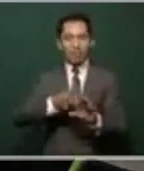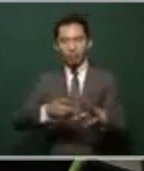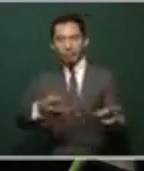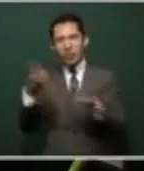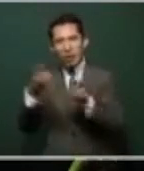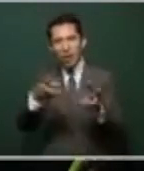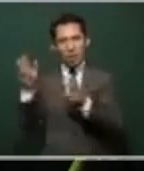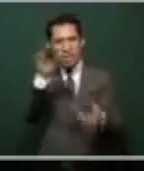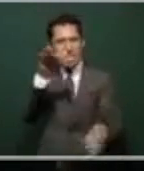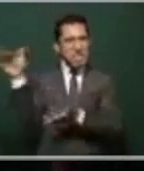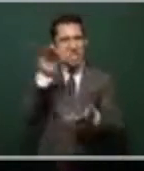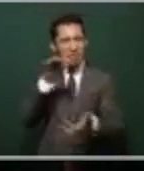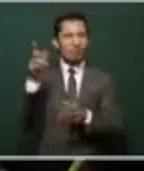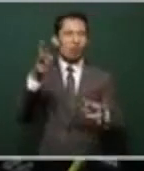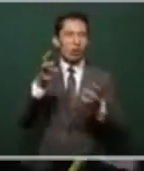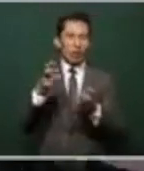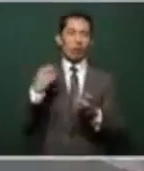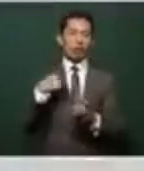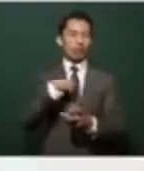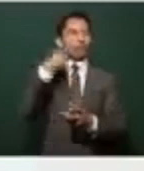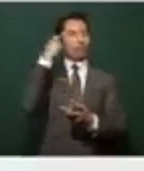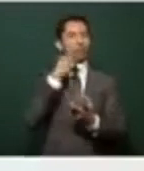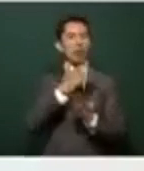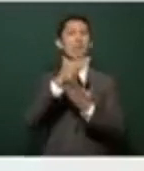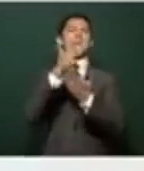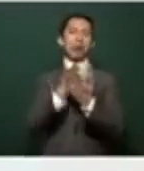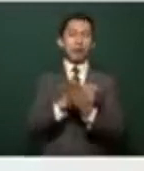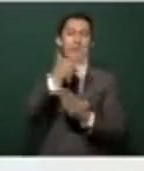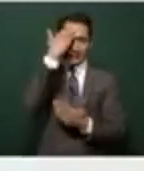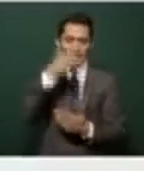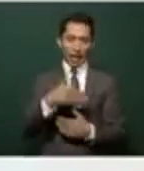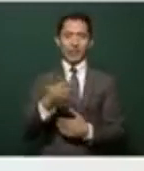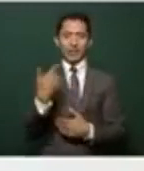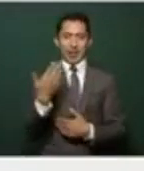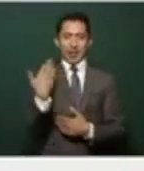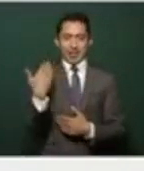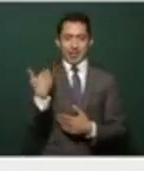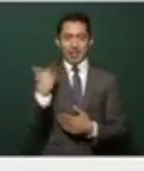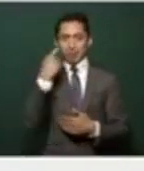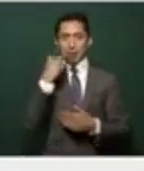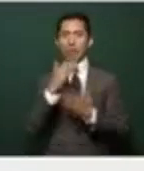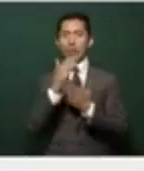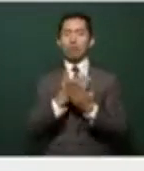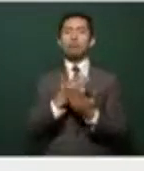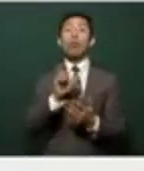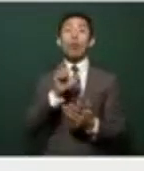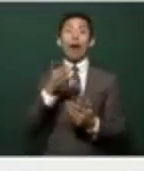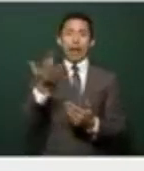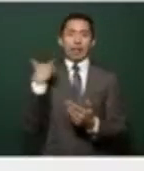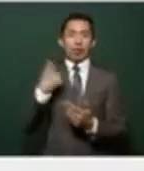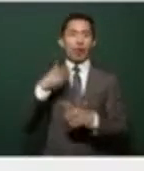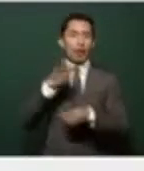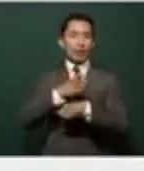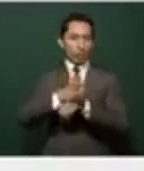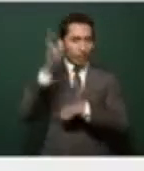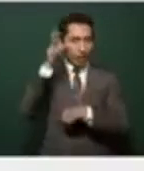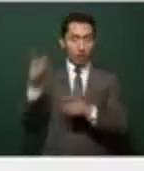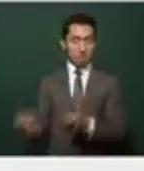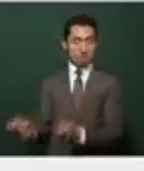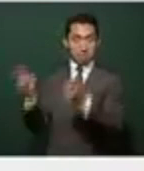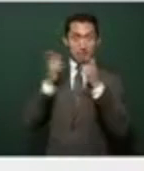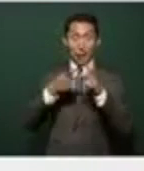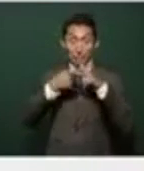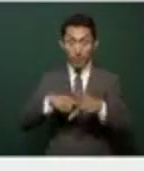muy importante durante esta administración, porque cuando en el año que yo recibo el gobierno de Hidalgo, los litros